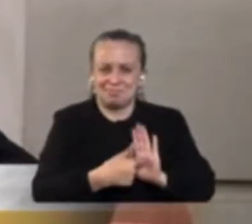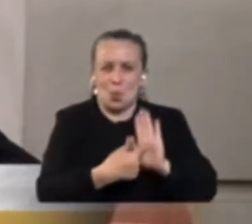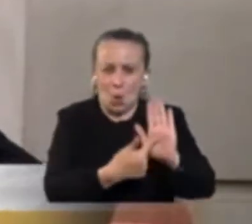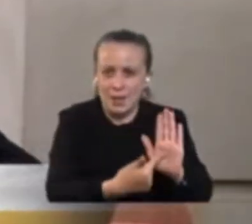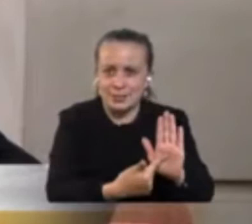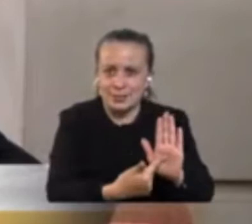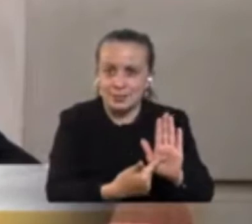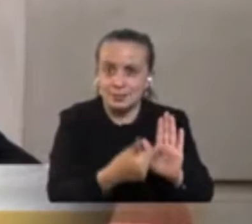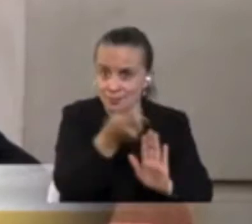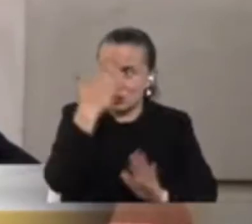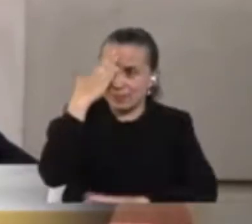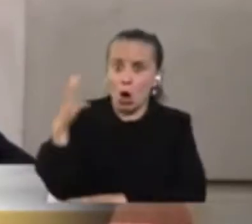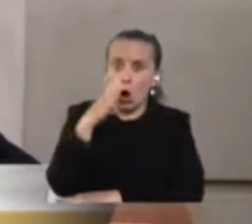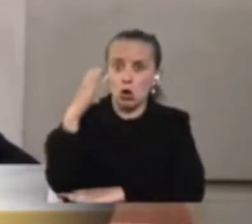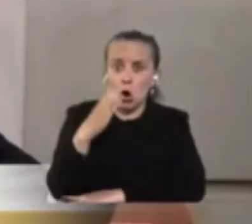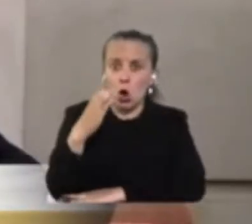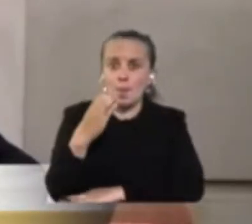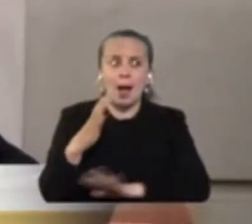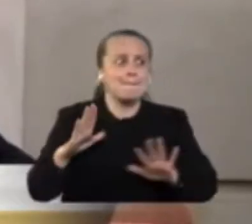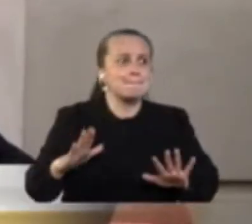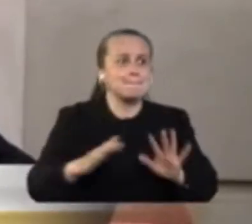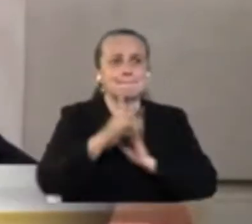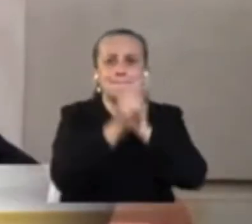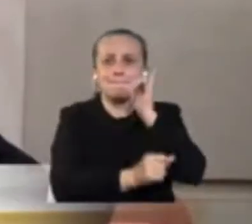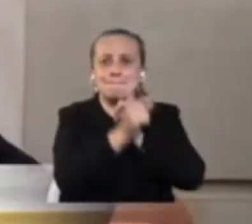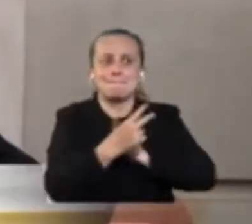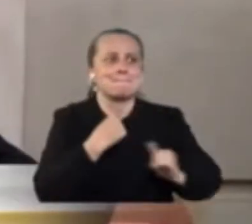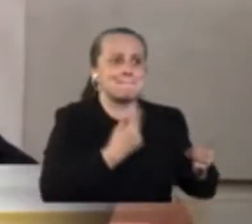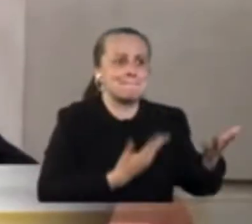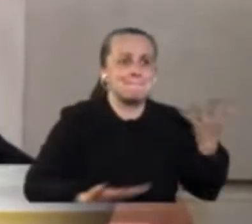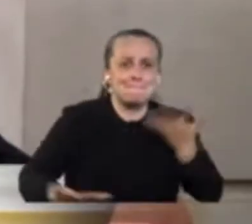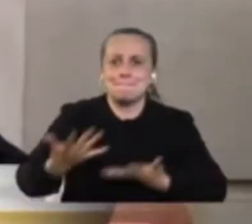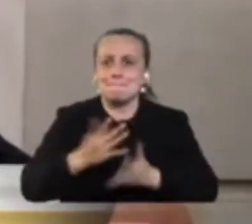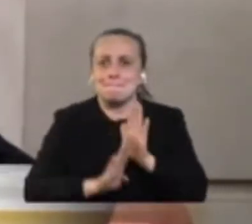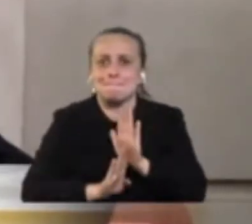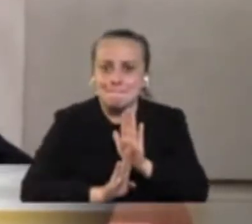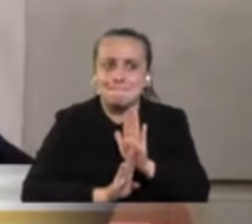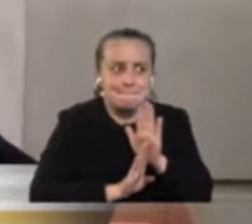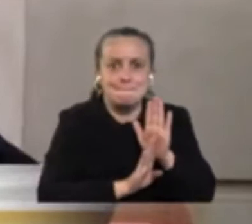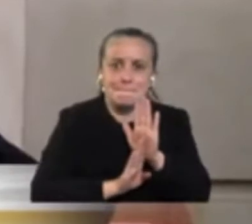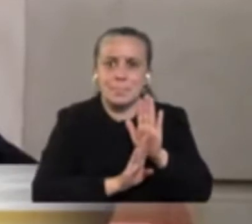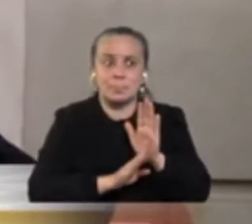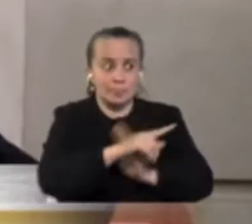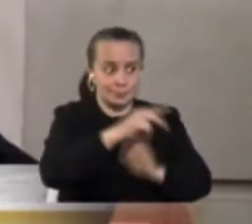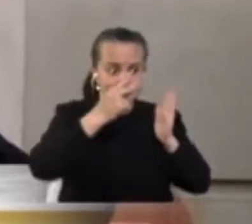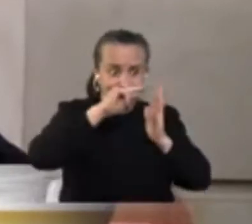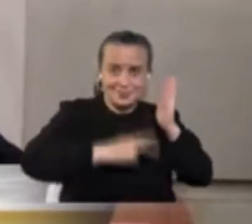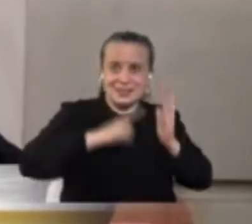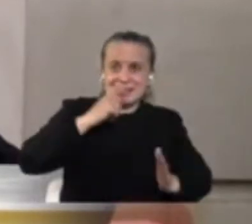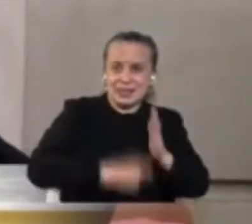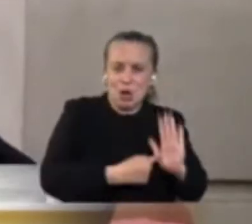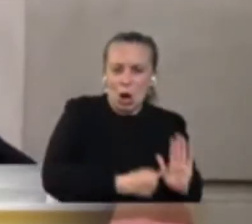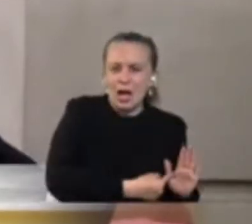economía estancada y la clase media empobrecida, lo que esta reforma tributaria trae